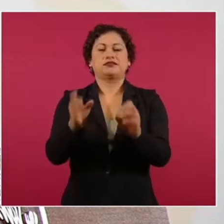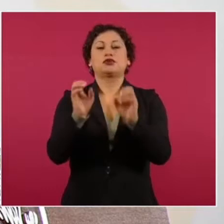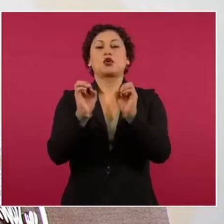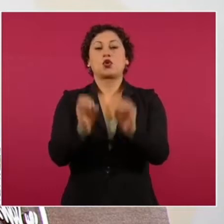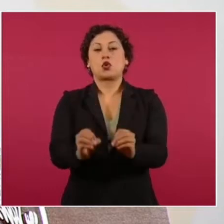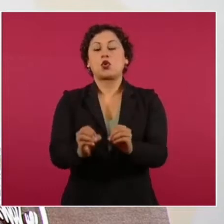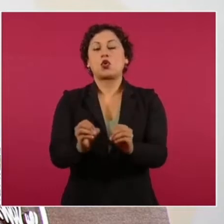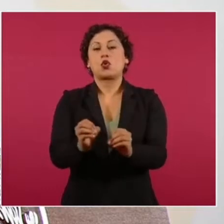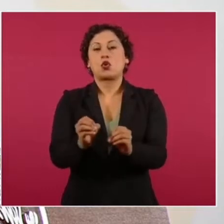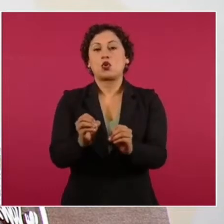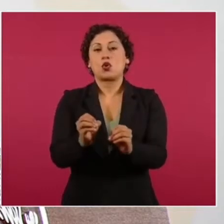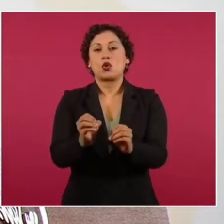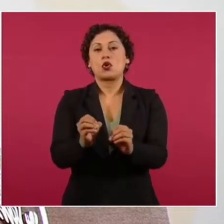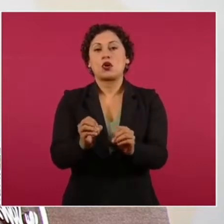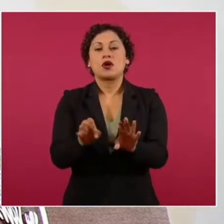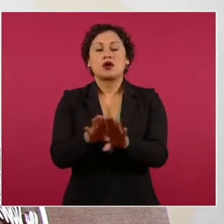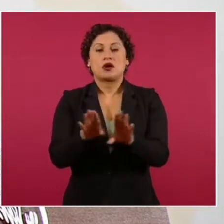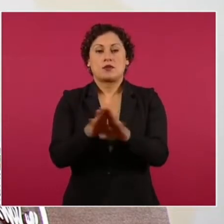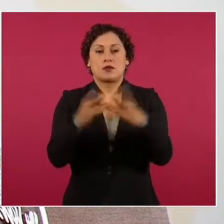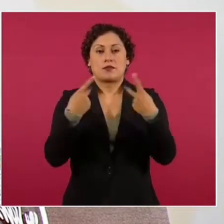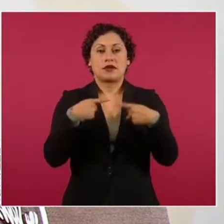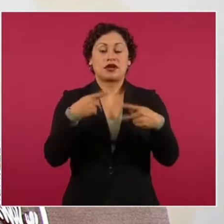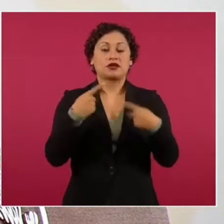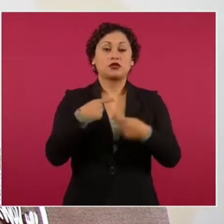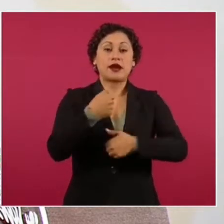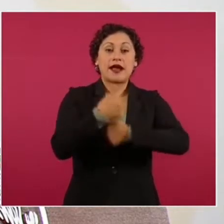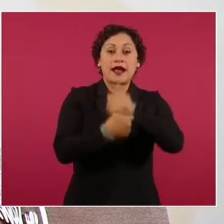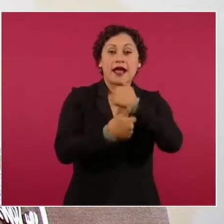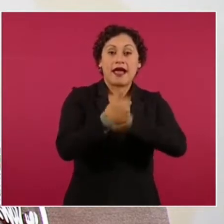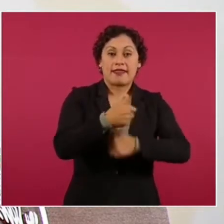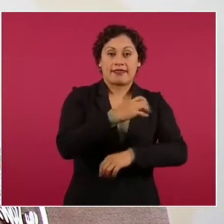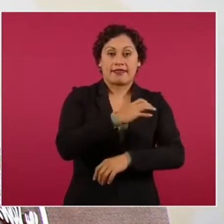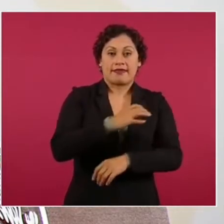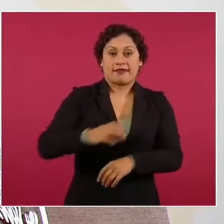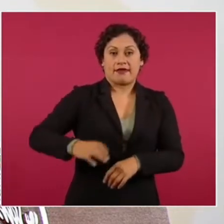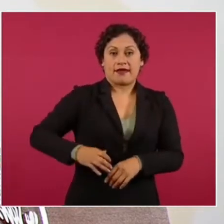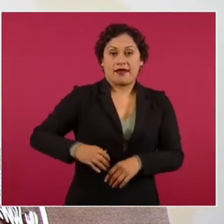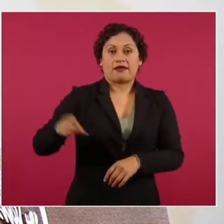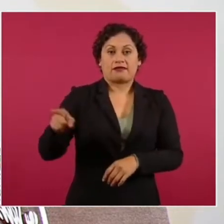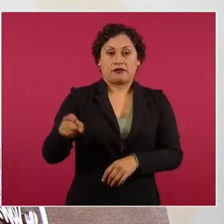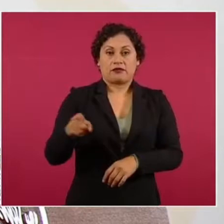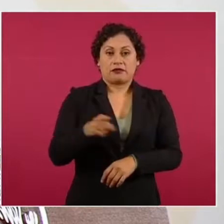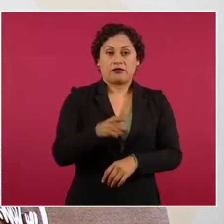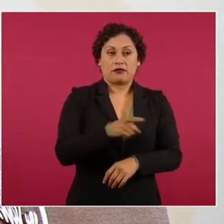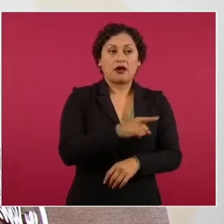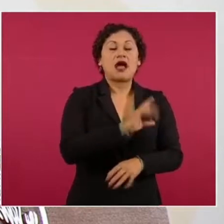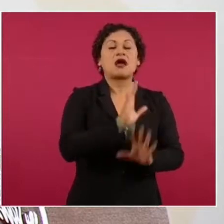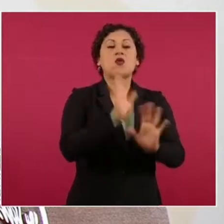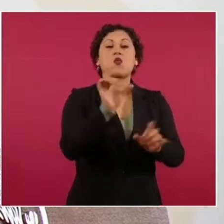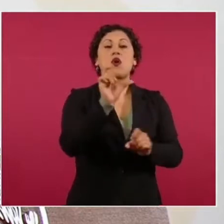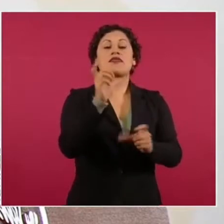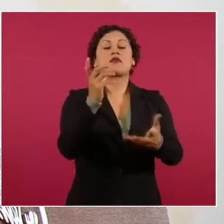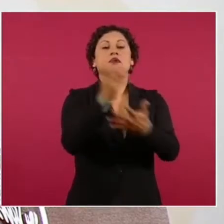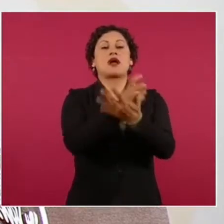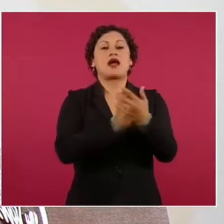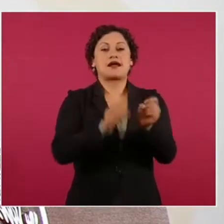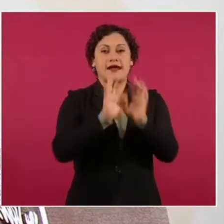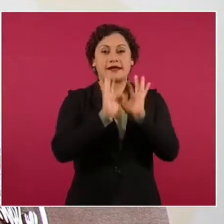eran cercanos a los candidatos, ya una vez que llegaban a darle los contratos y